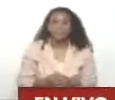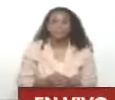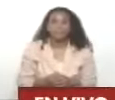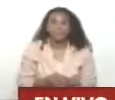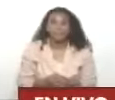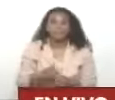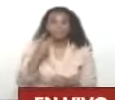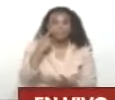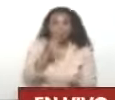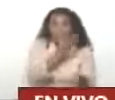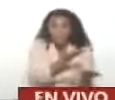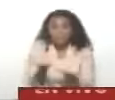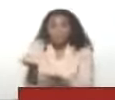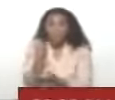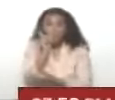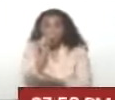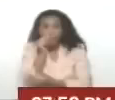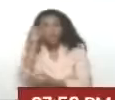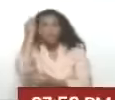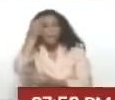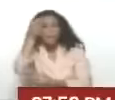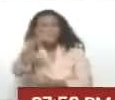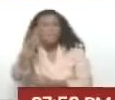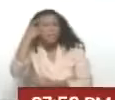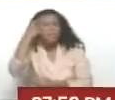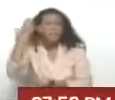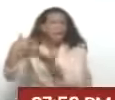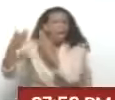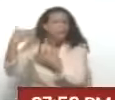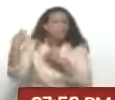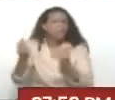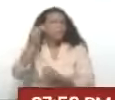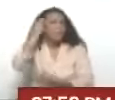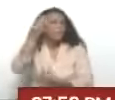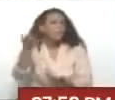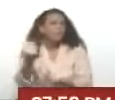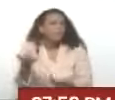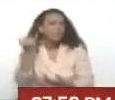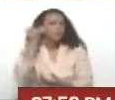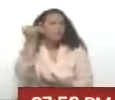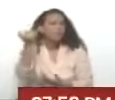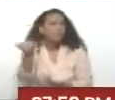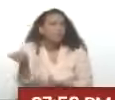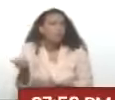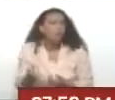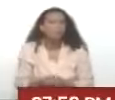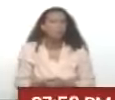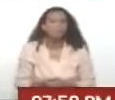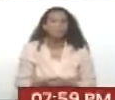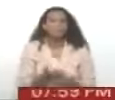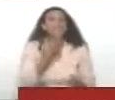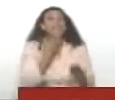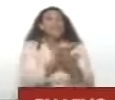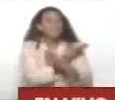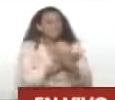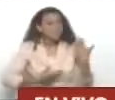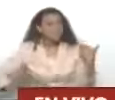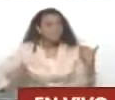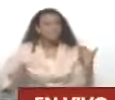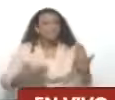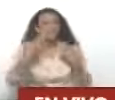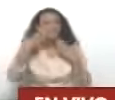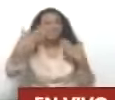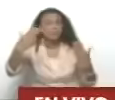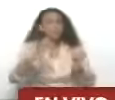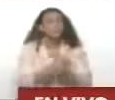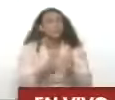Ángel Prado, bienvenido. ¿Qué has pensado en estos días? Adelante. Gracias, presidente. Un saludo a todo el país. De